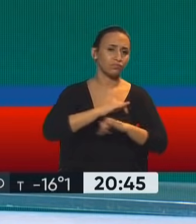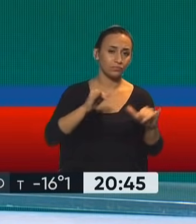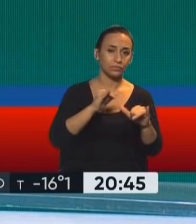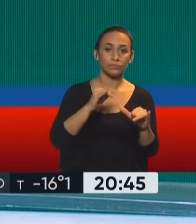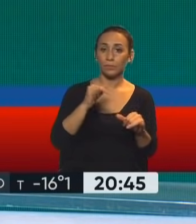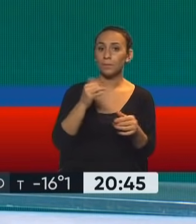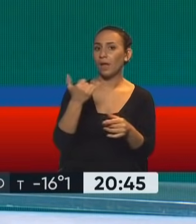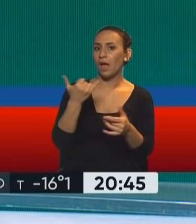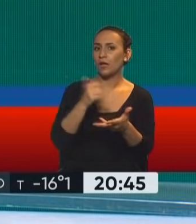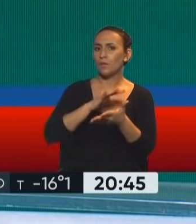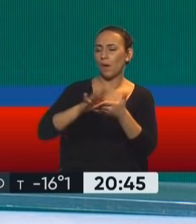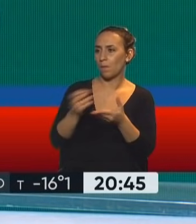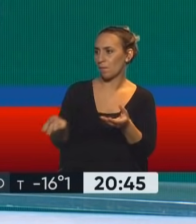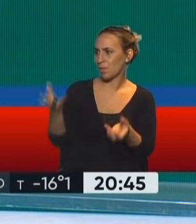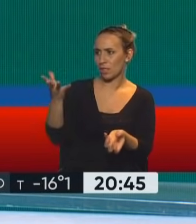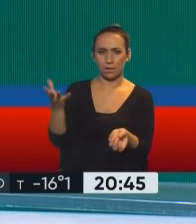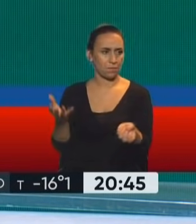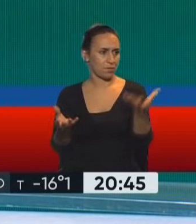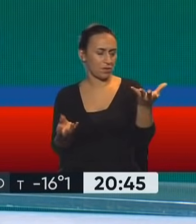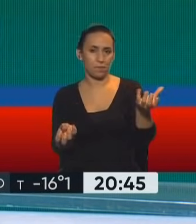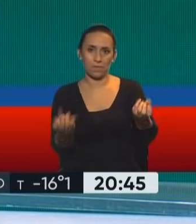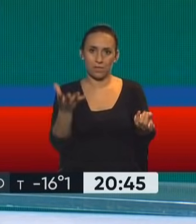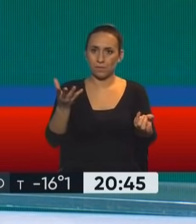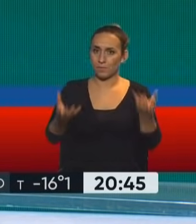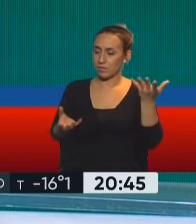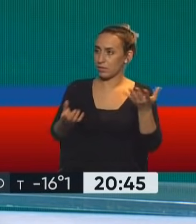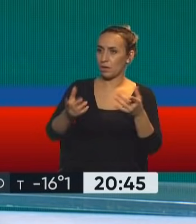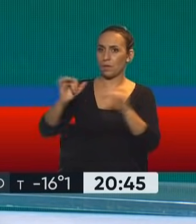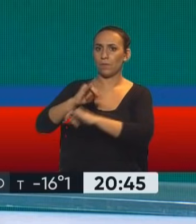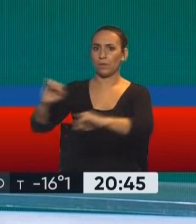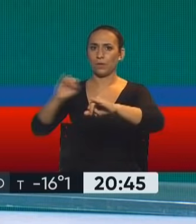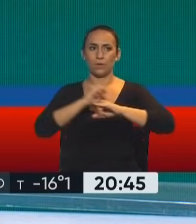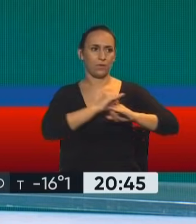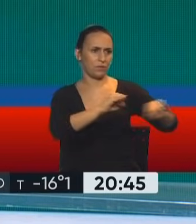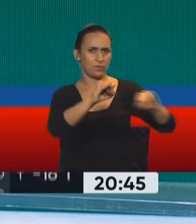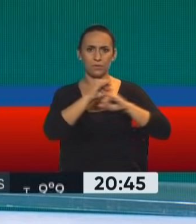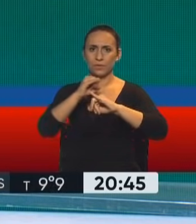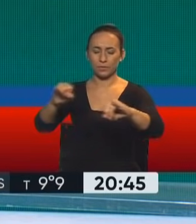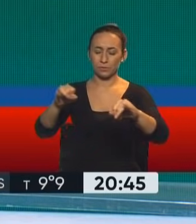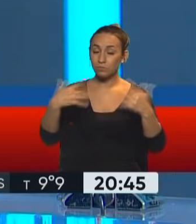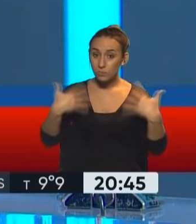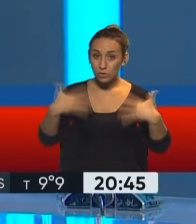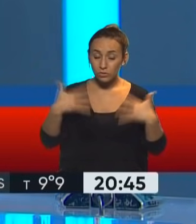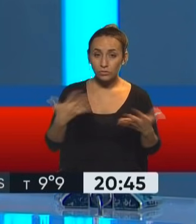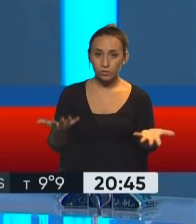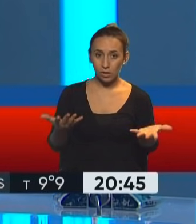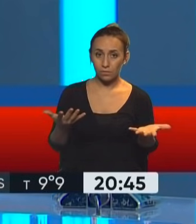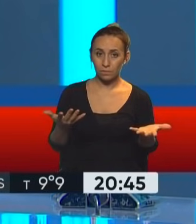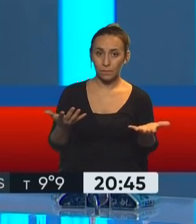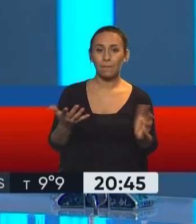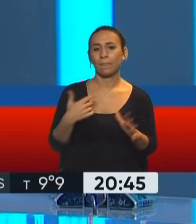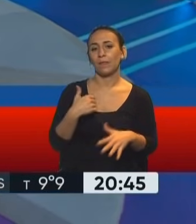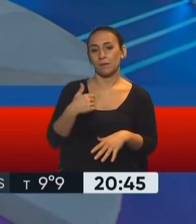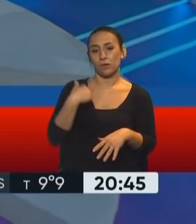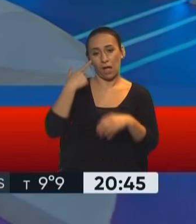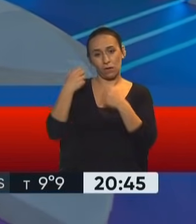de nuevas voces, o que voces que puedan tener mayor atención o puedan ser escuchadas. De lo que dice Osvaldo, que a mí sí me parece que,